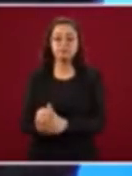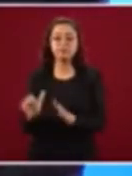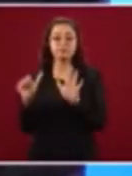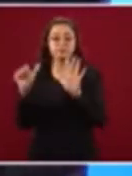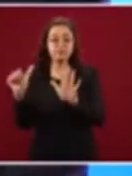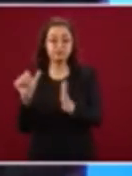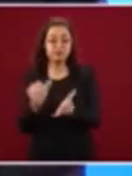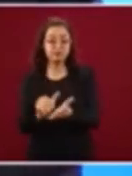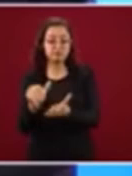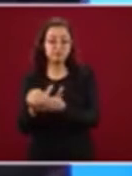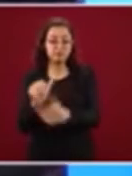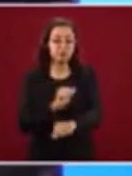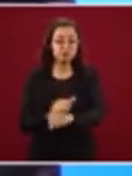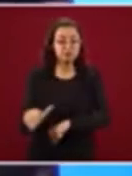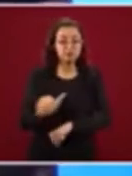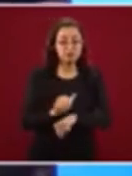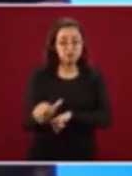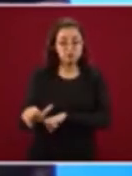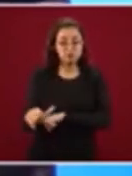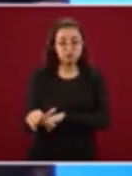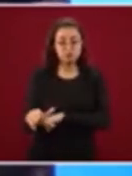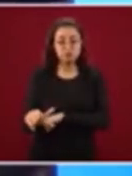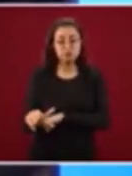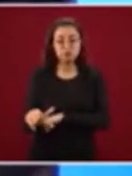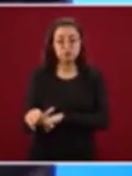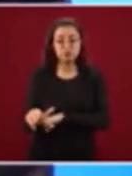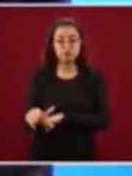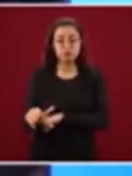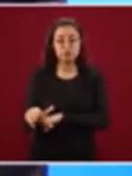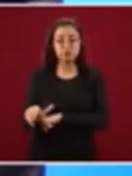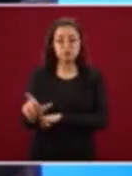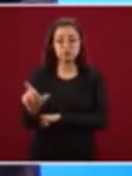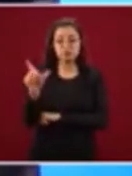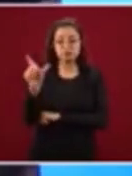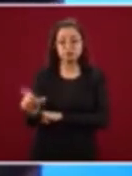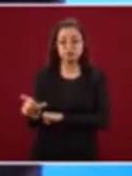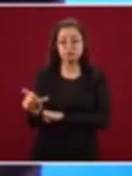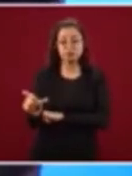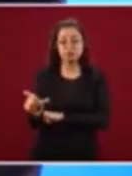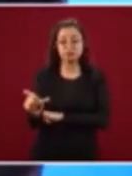6 millones de números de